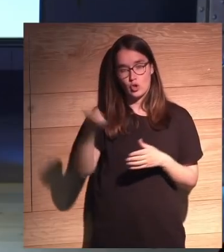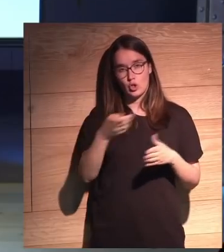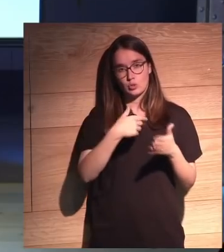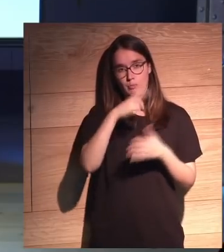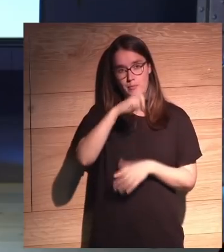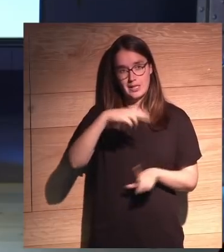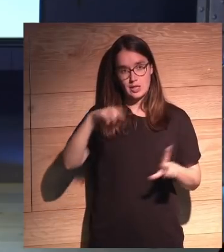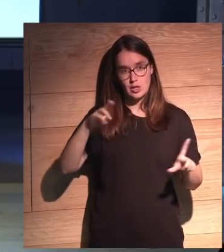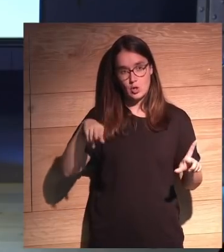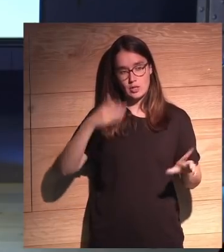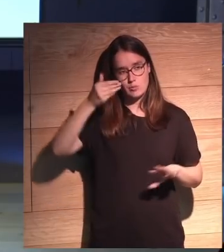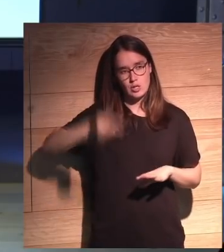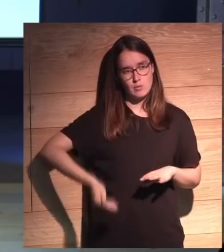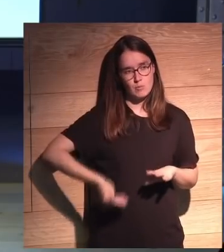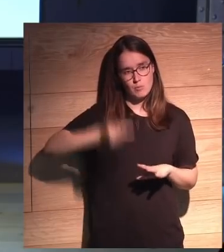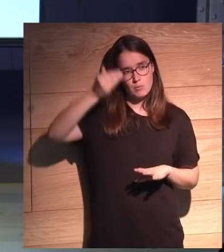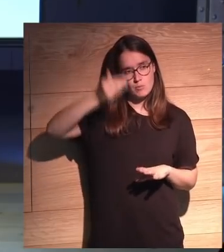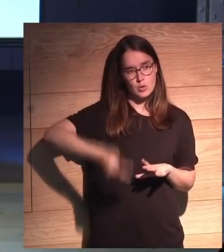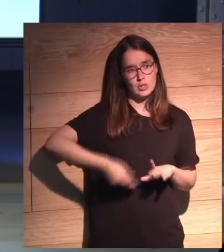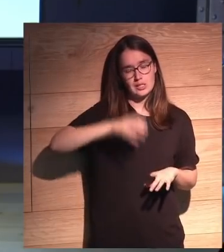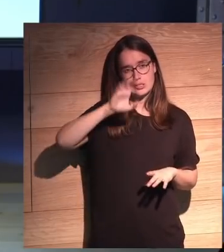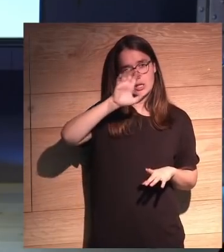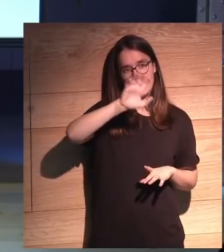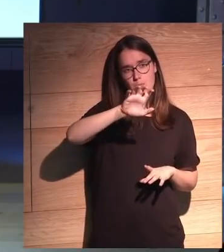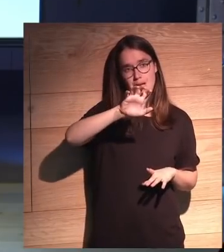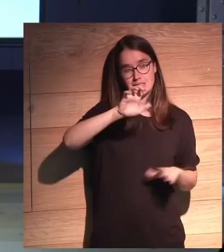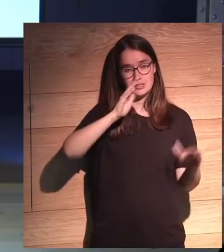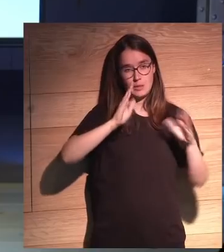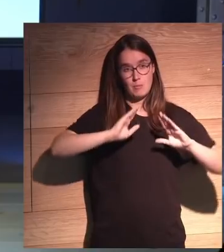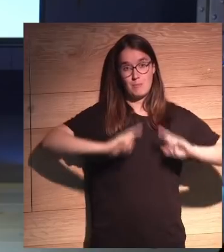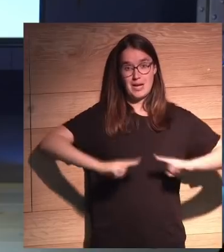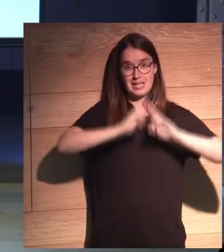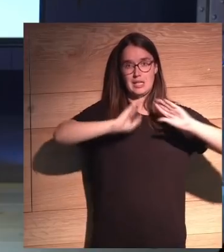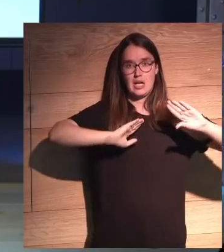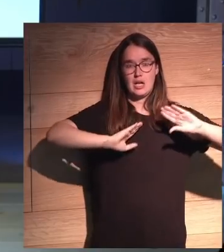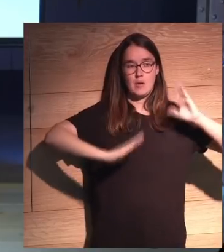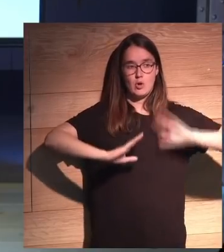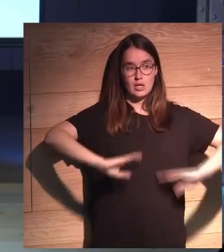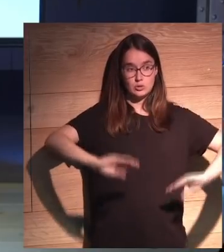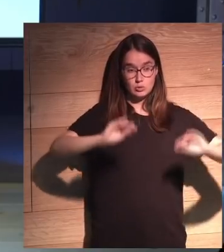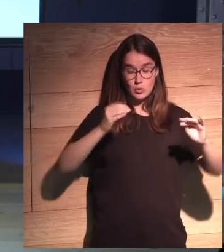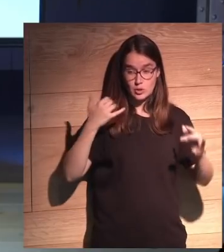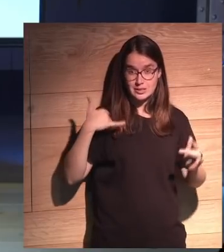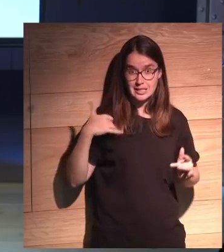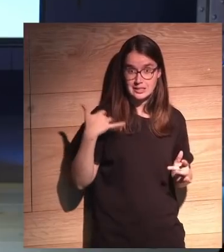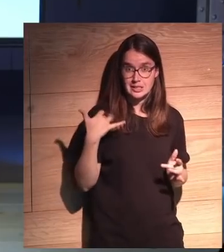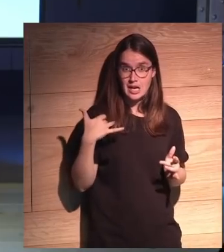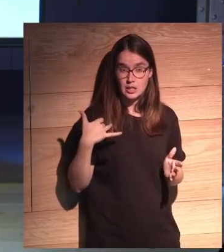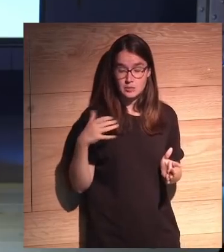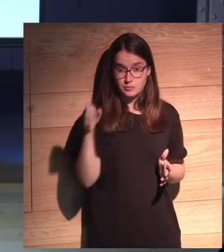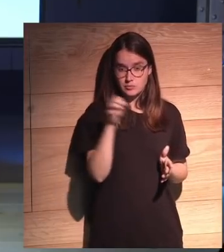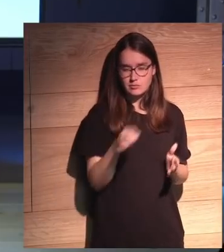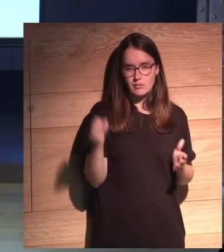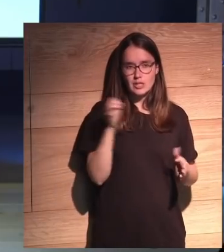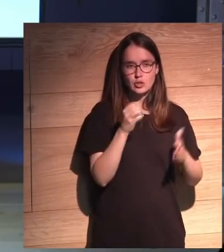pintores muy importantes en el París de la época, y una vez que cumplías tus años